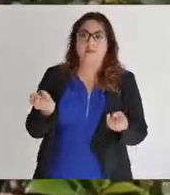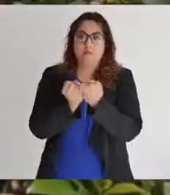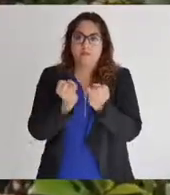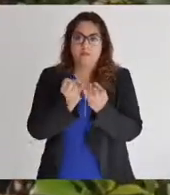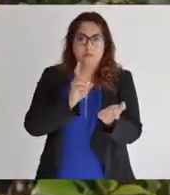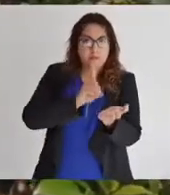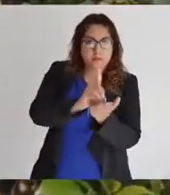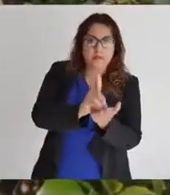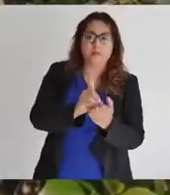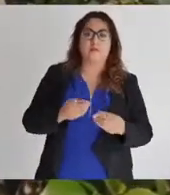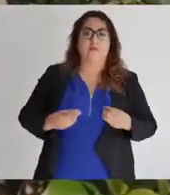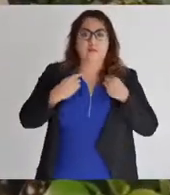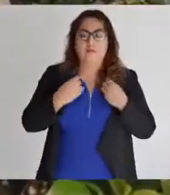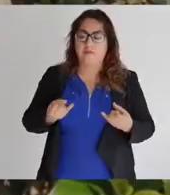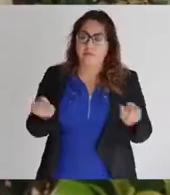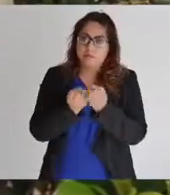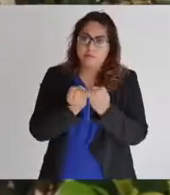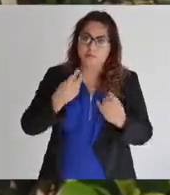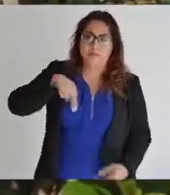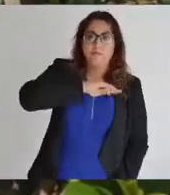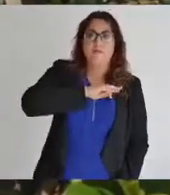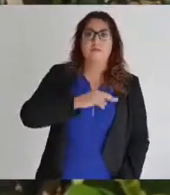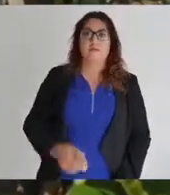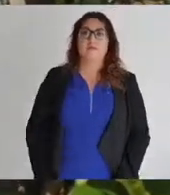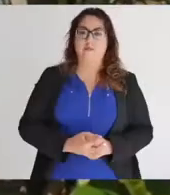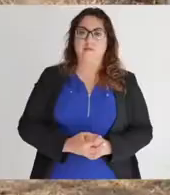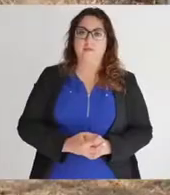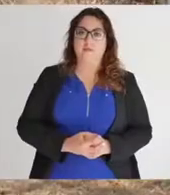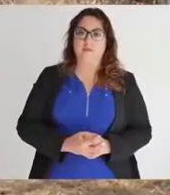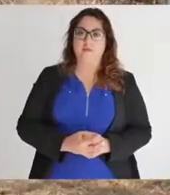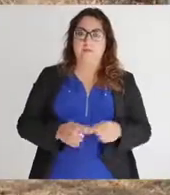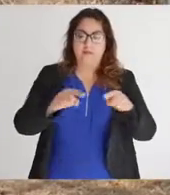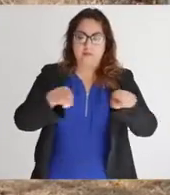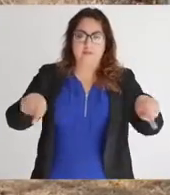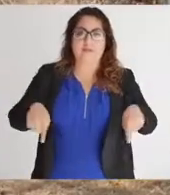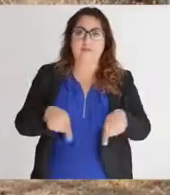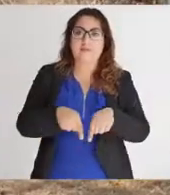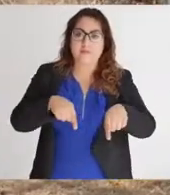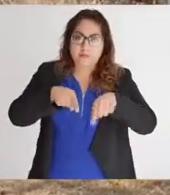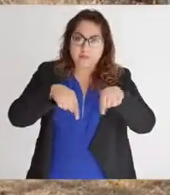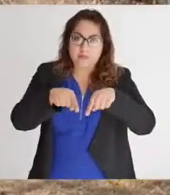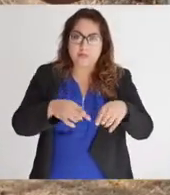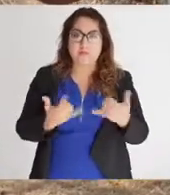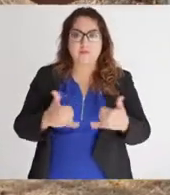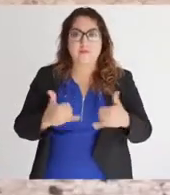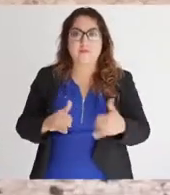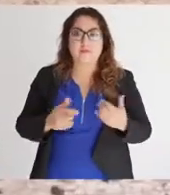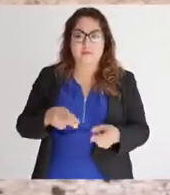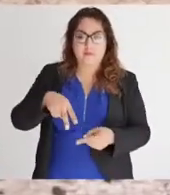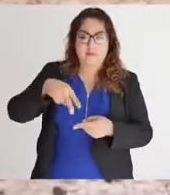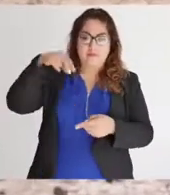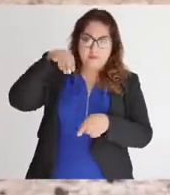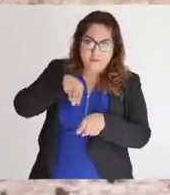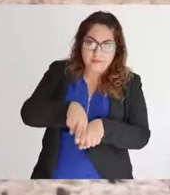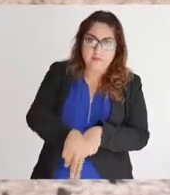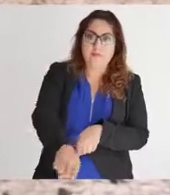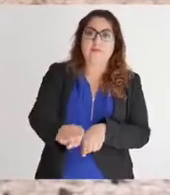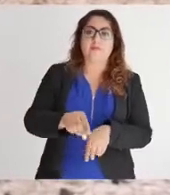porque ellos también tienen derecho a ser como nosotros, no los debemos hacer a un lado. Como cancha de fútbol,